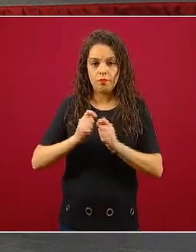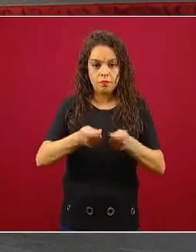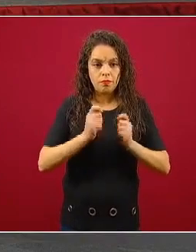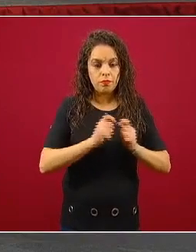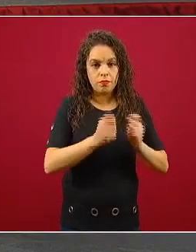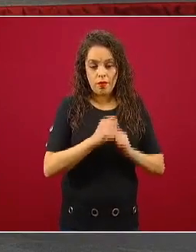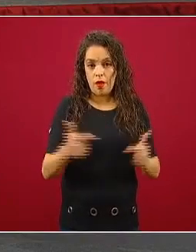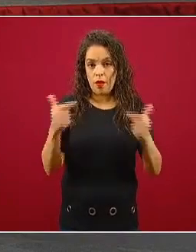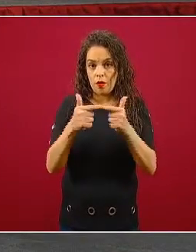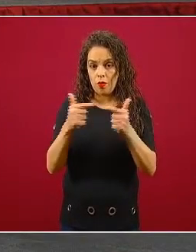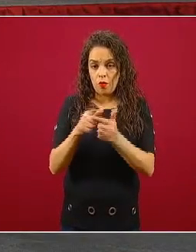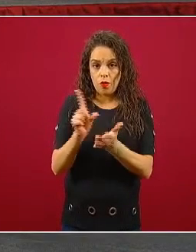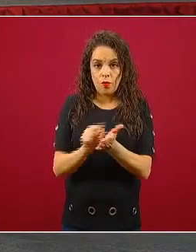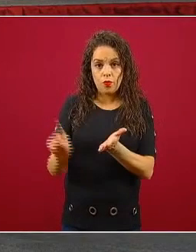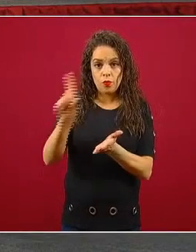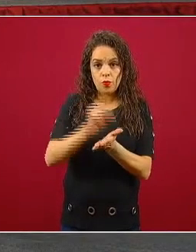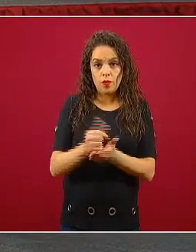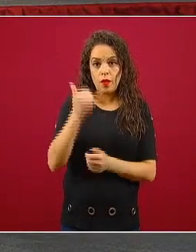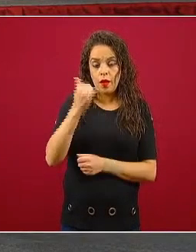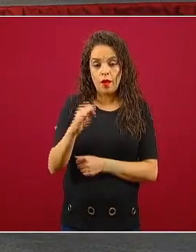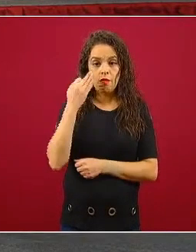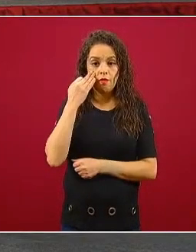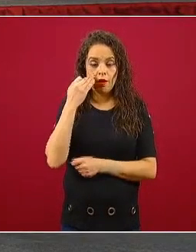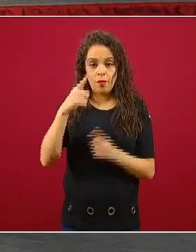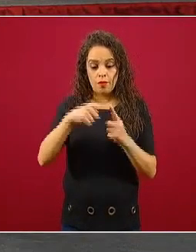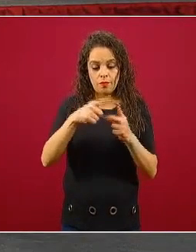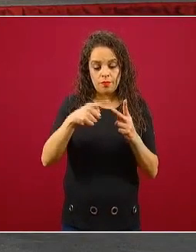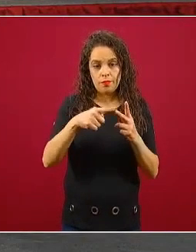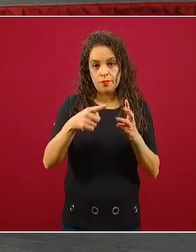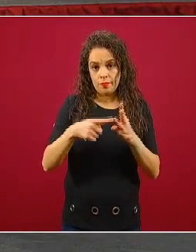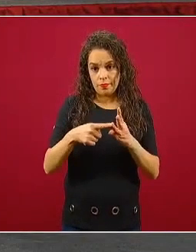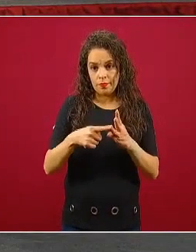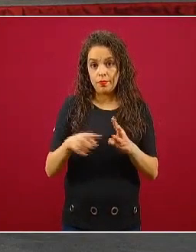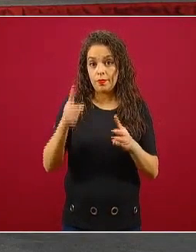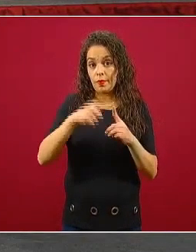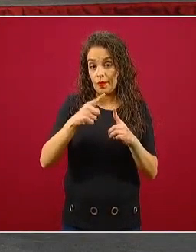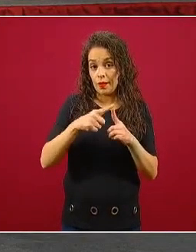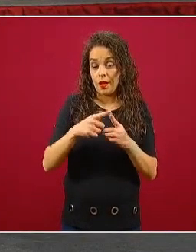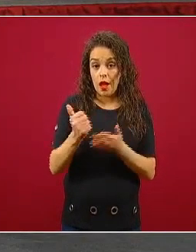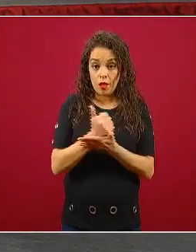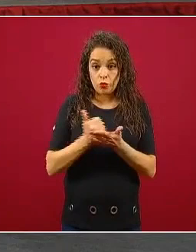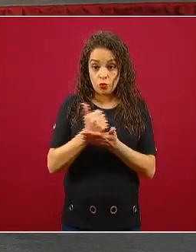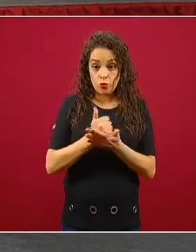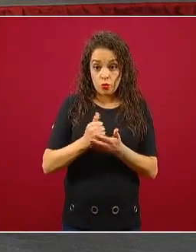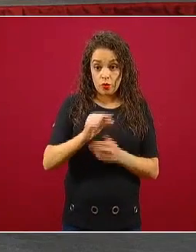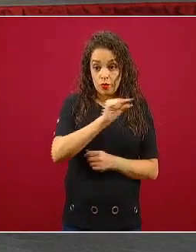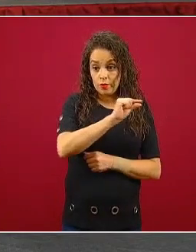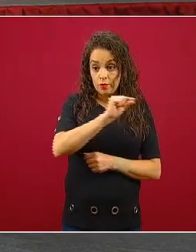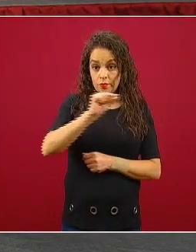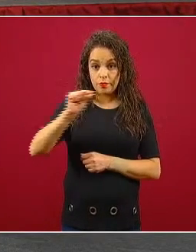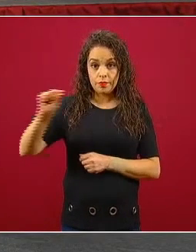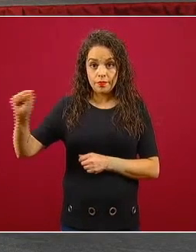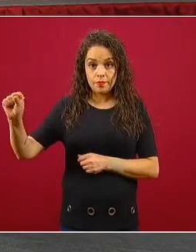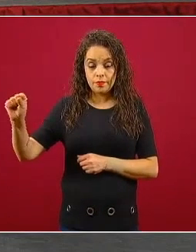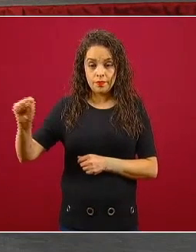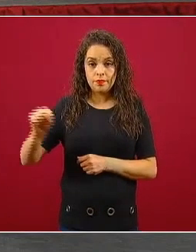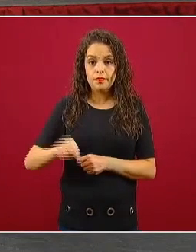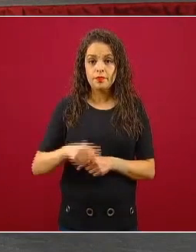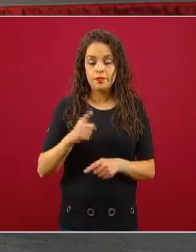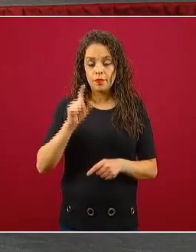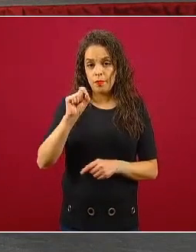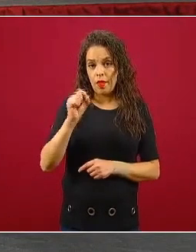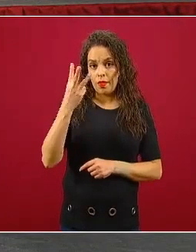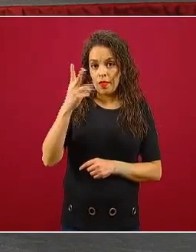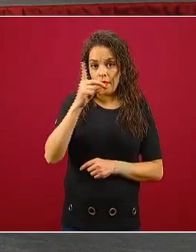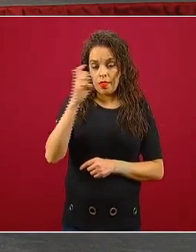de Google, Twitter y de Facebook. La línea azul que ven, la barra azul, es el